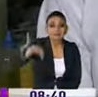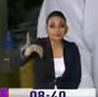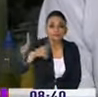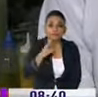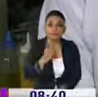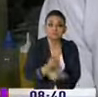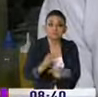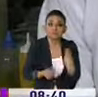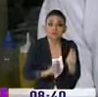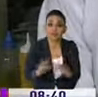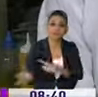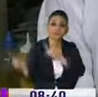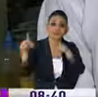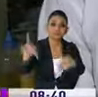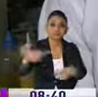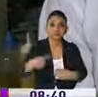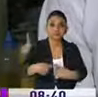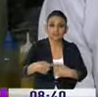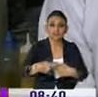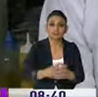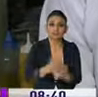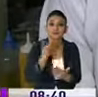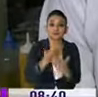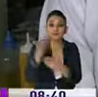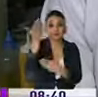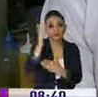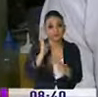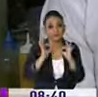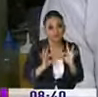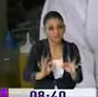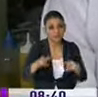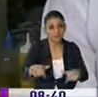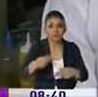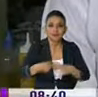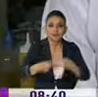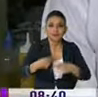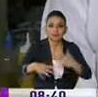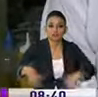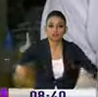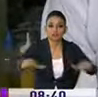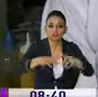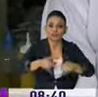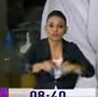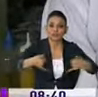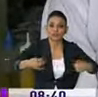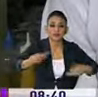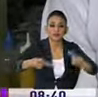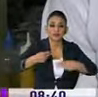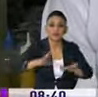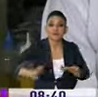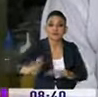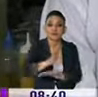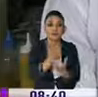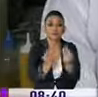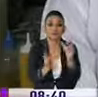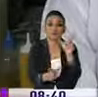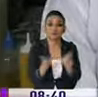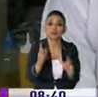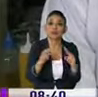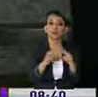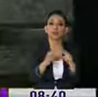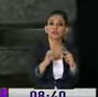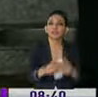Y gracias a Dios nos ha ido muy bien aquí en el negocio, aquí en el barrio nos conocen muchas